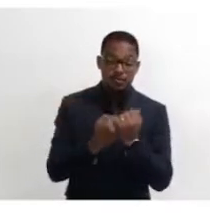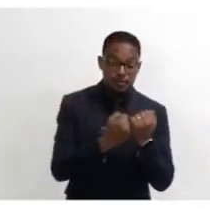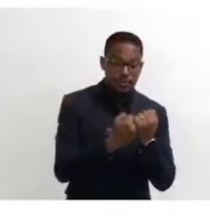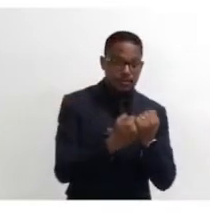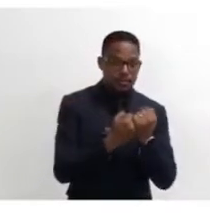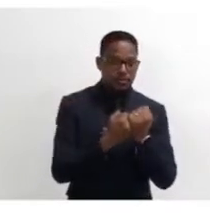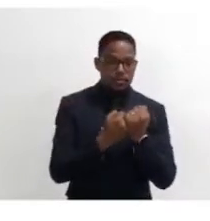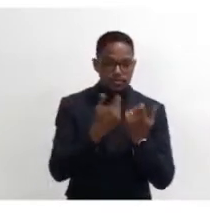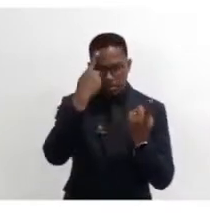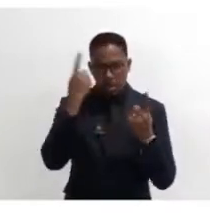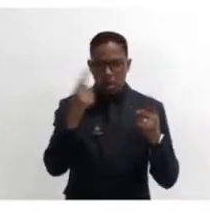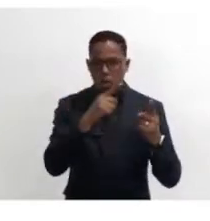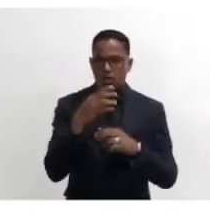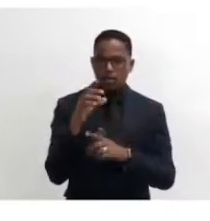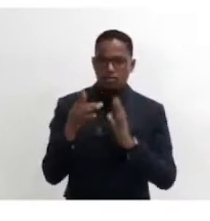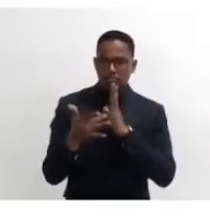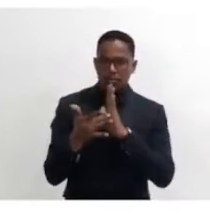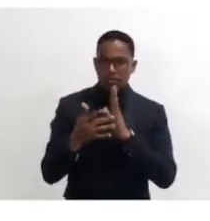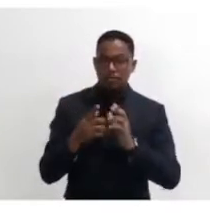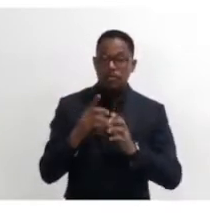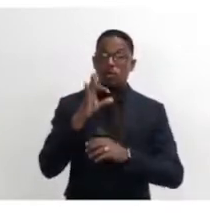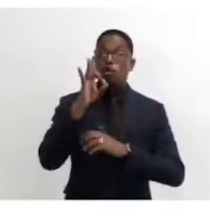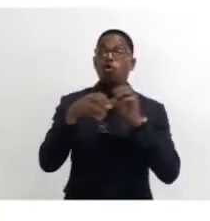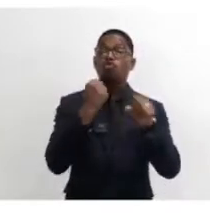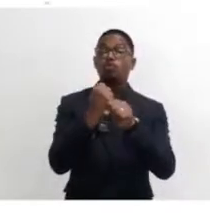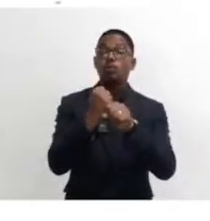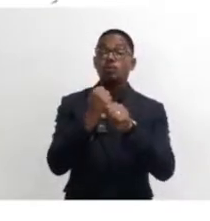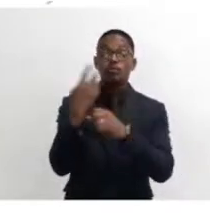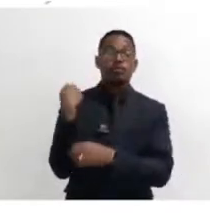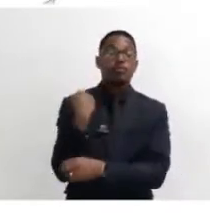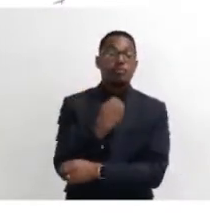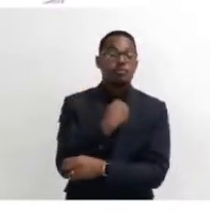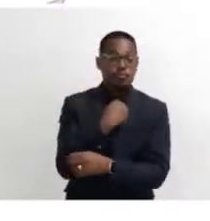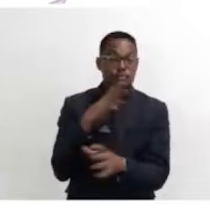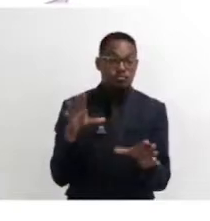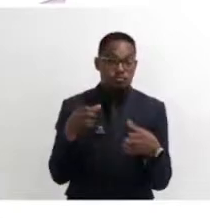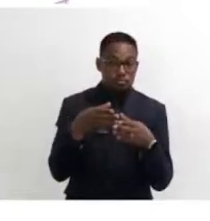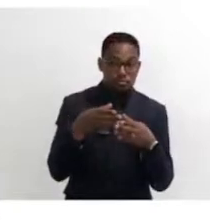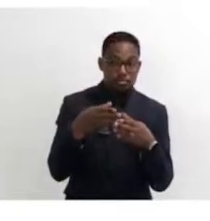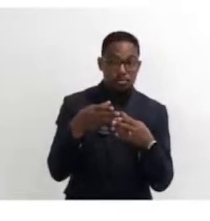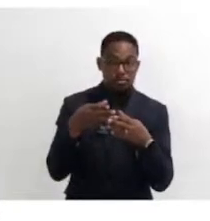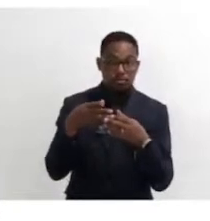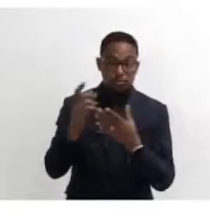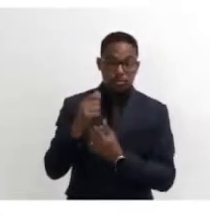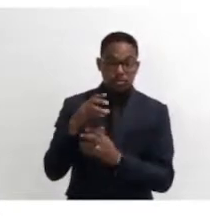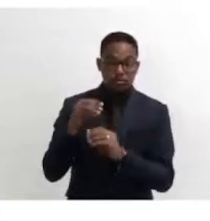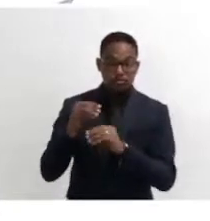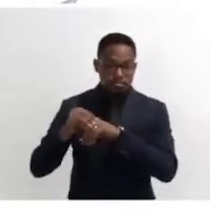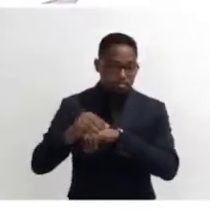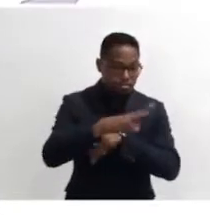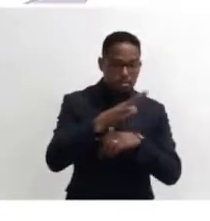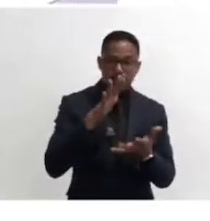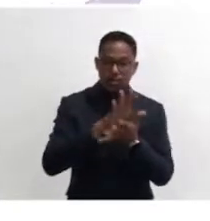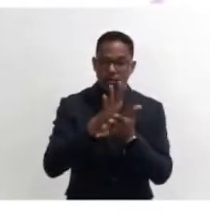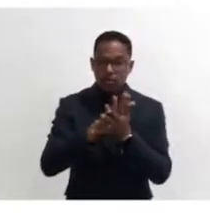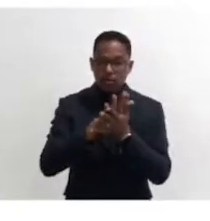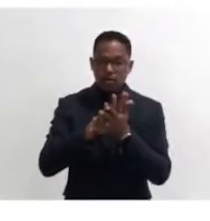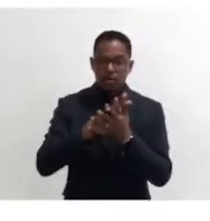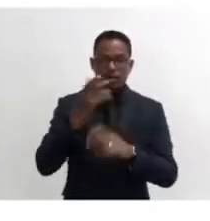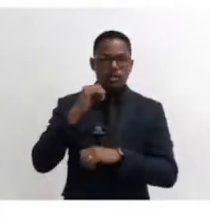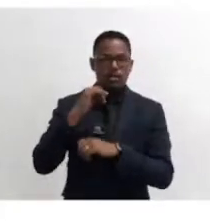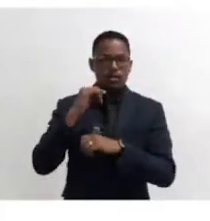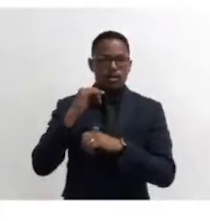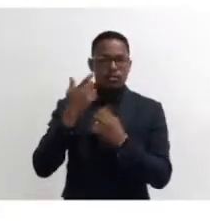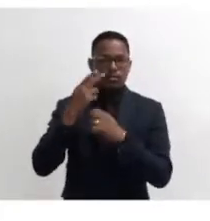firmas digitales. Por 8 años se desempeñó como miembro del Consejo Asesor de la Escuela de Ingeniería de la Universidad Nacional de